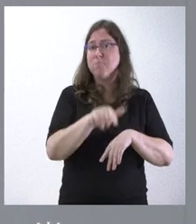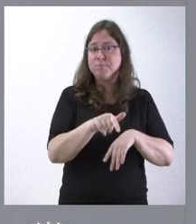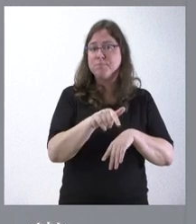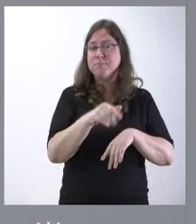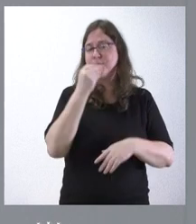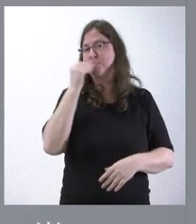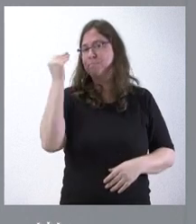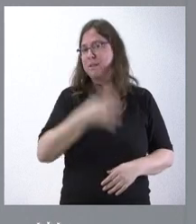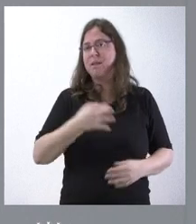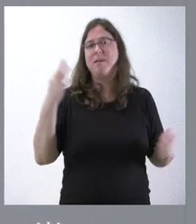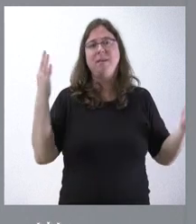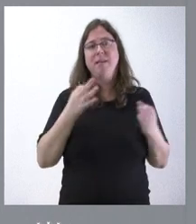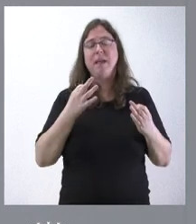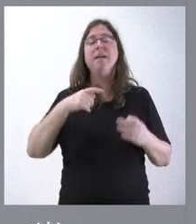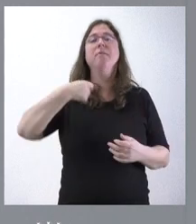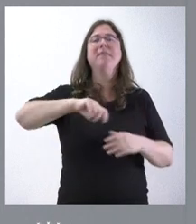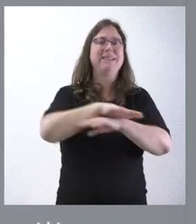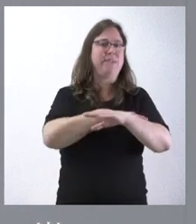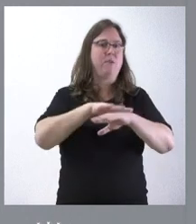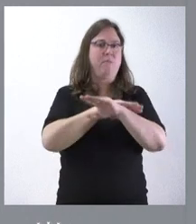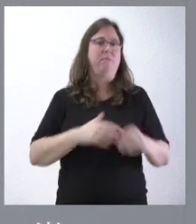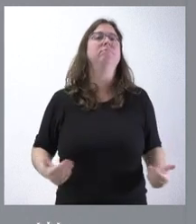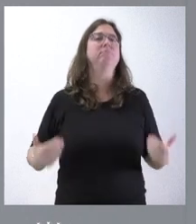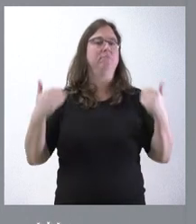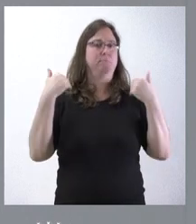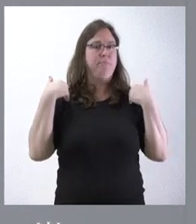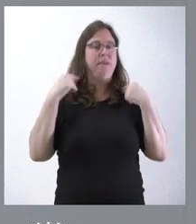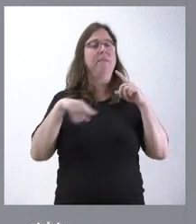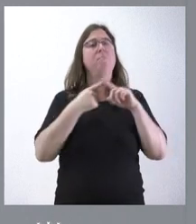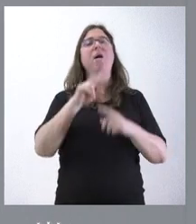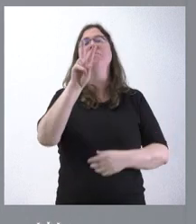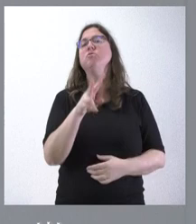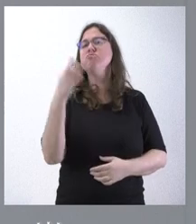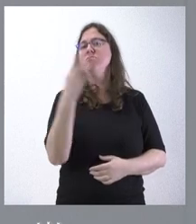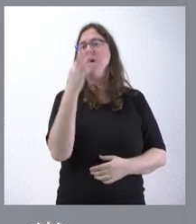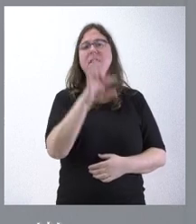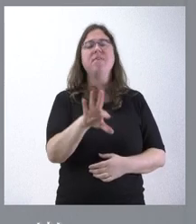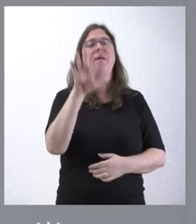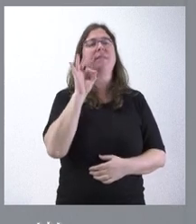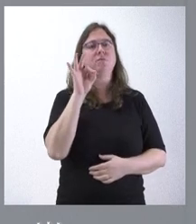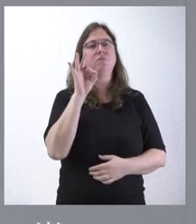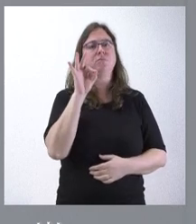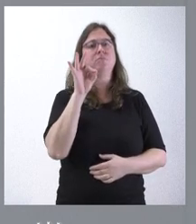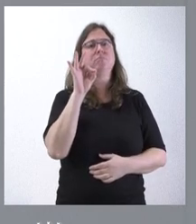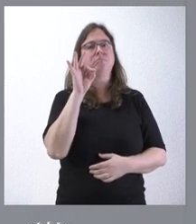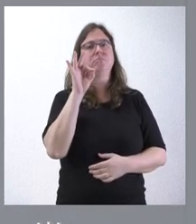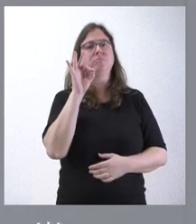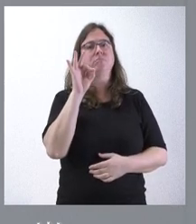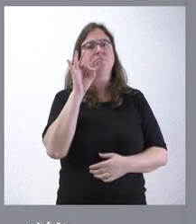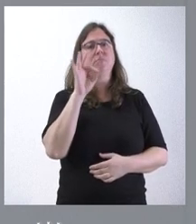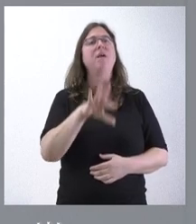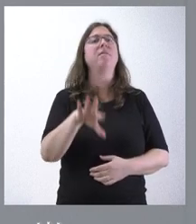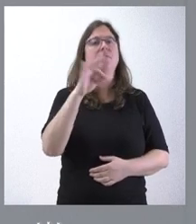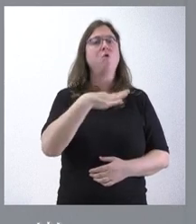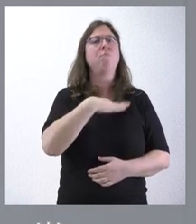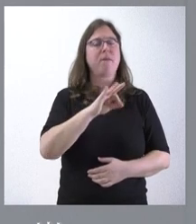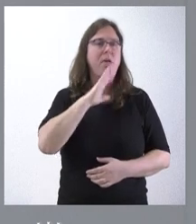es bueno primero que el presidente del gobierno lo tome en consideración y segundo que tome las decisiones que él pudiera tener por